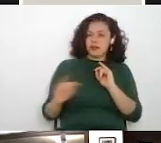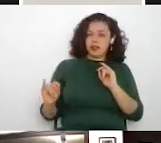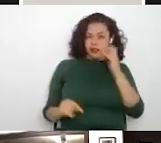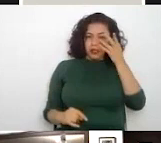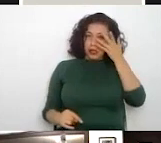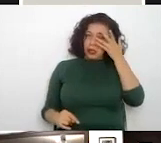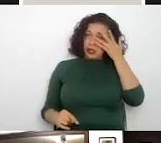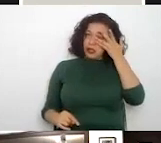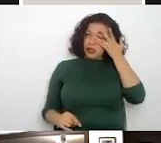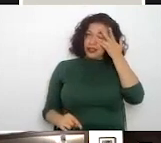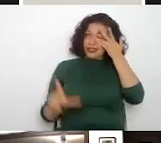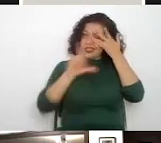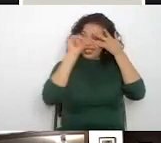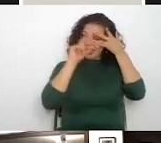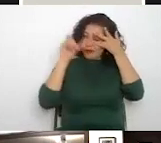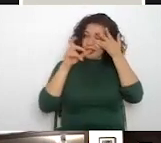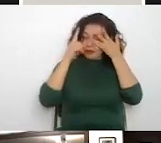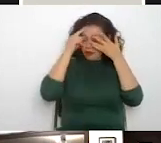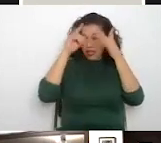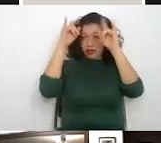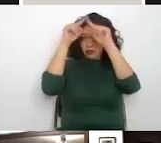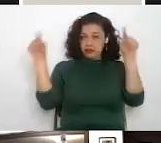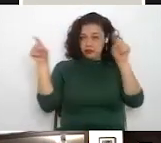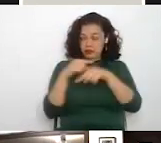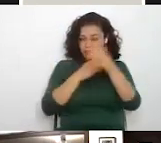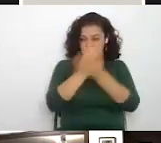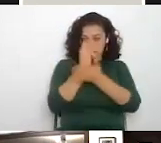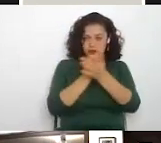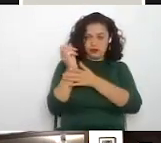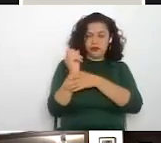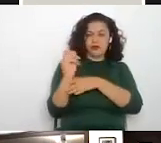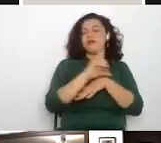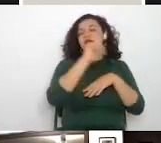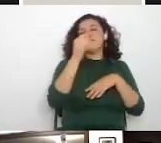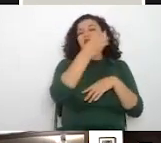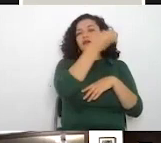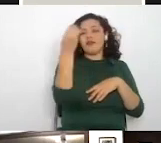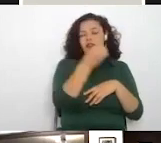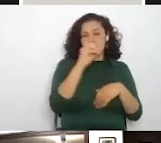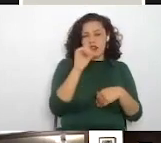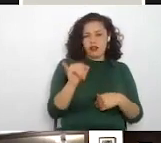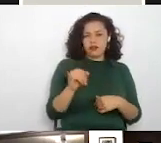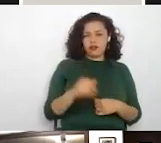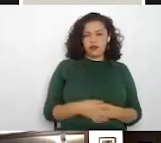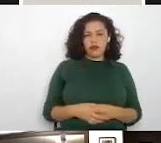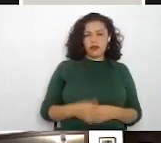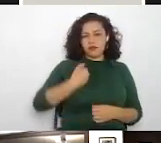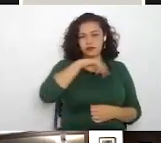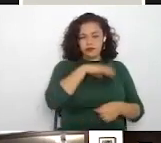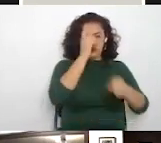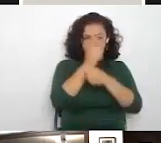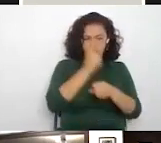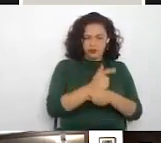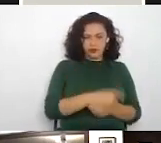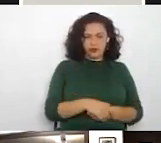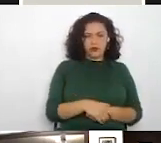incluso el rombo de decisión, y irlos poniendo como va la secuencia. Y si por ahí detectamos que